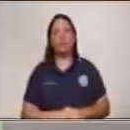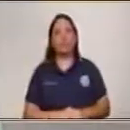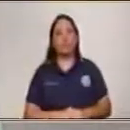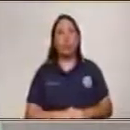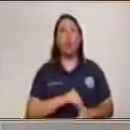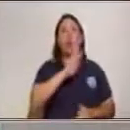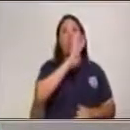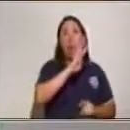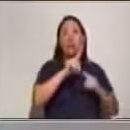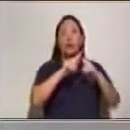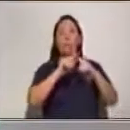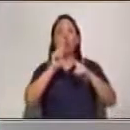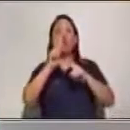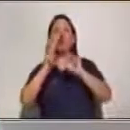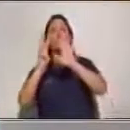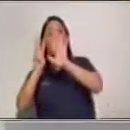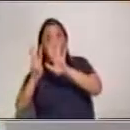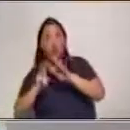4